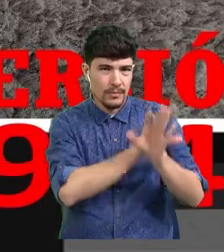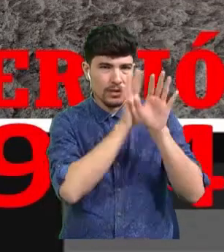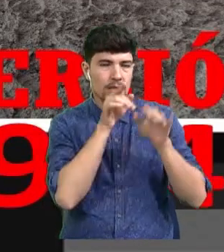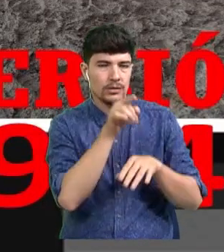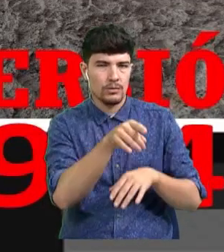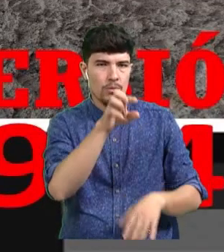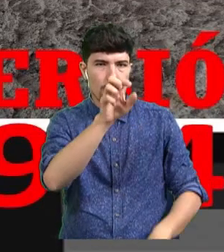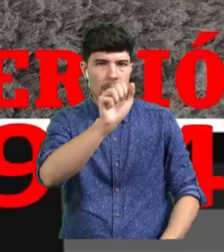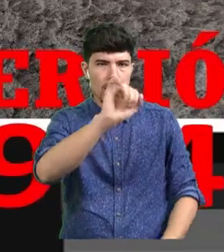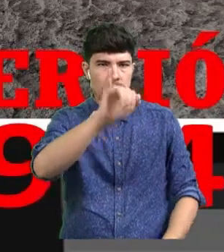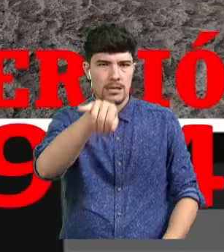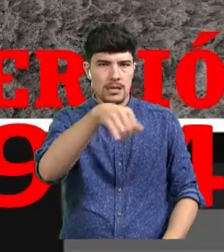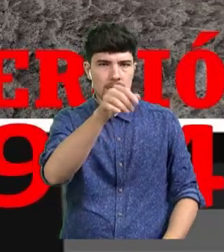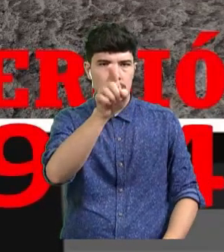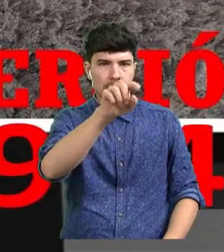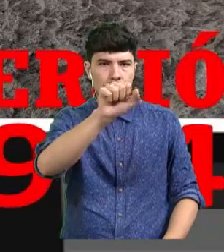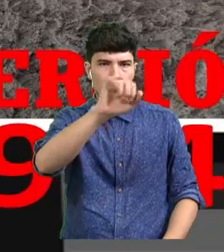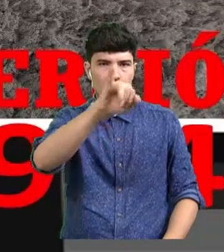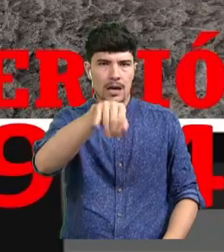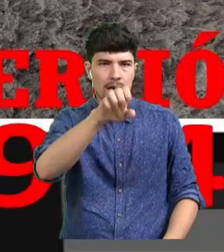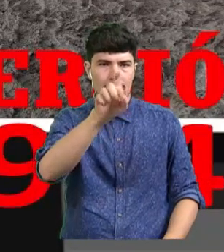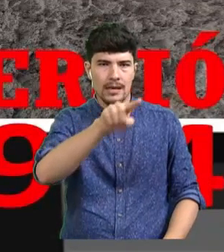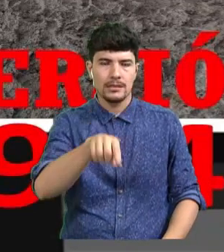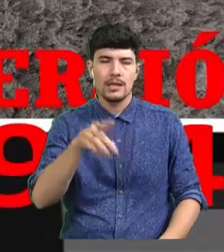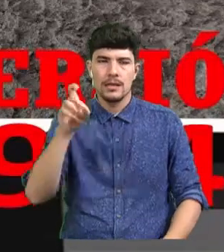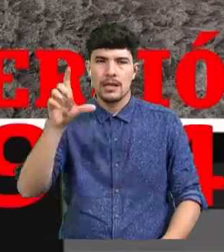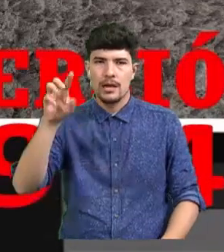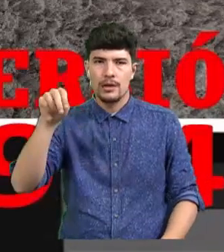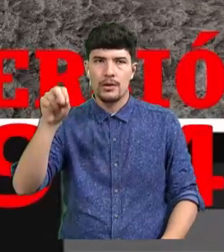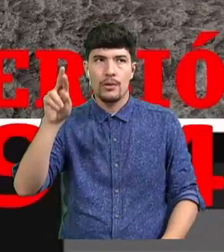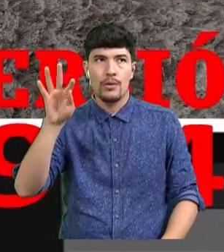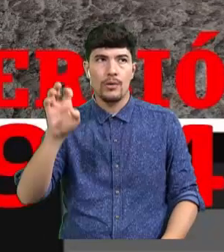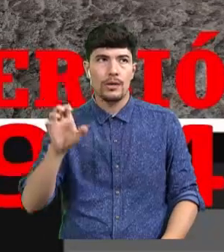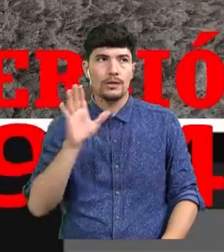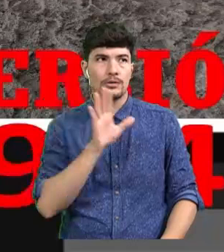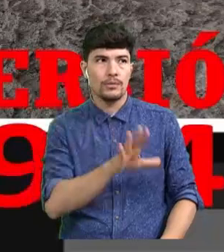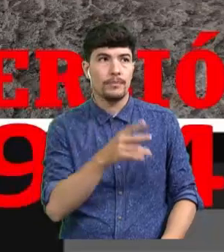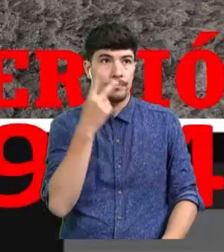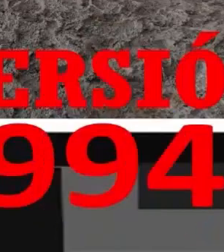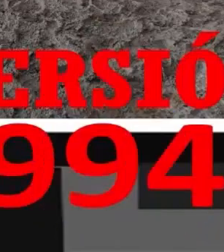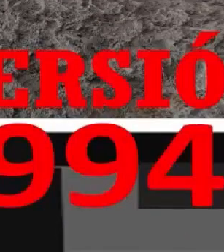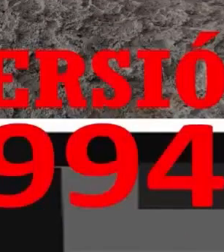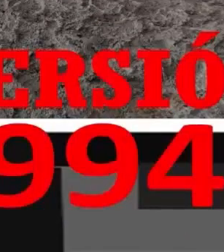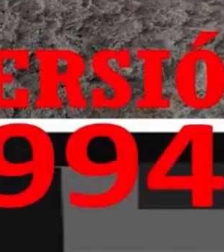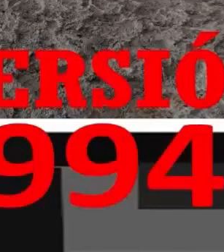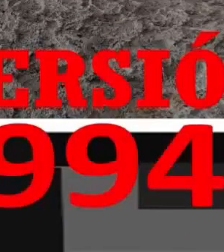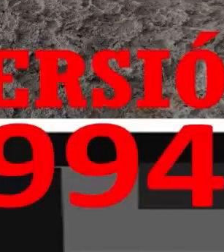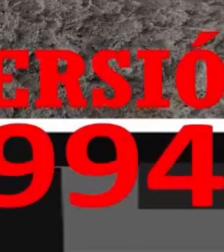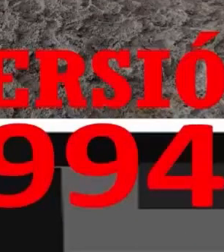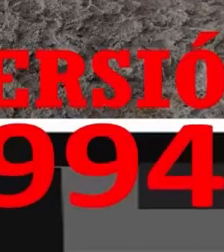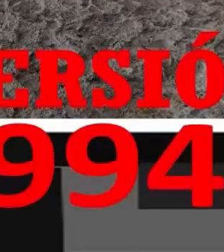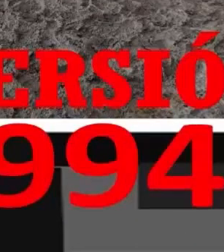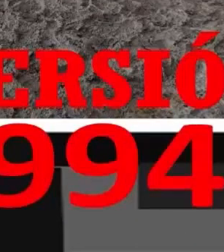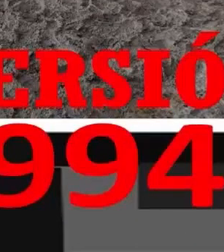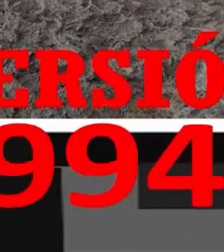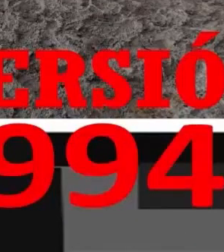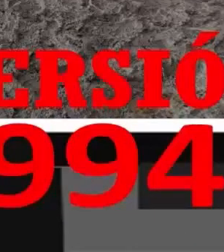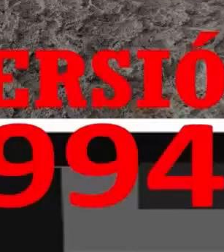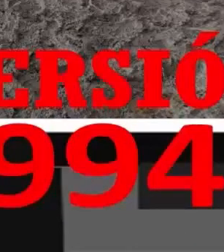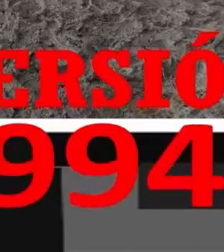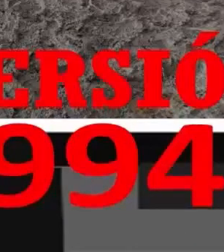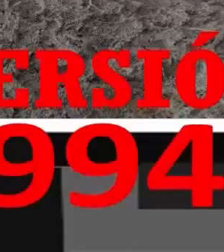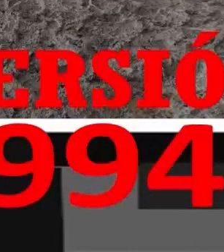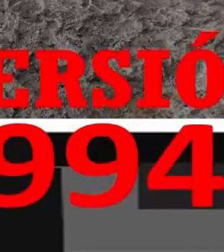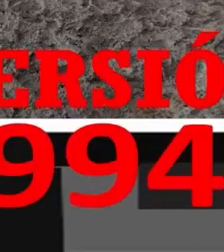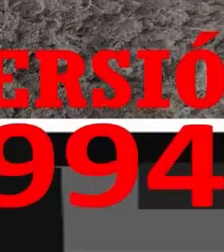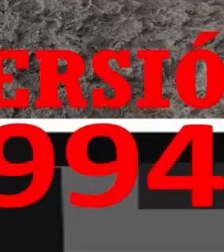Norte, la pavimentación de su vía principal en un proyecto completamente diferente a todos los proyectos que